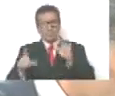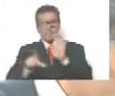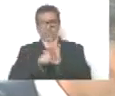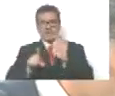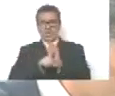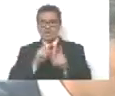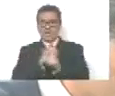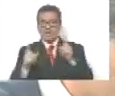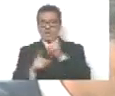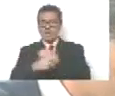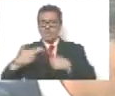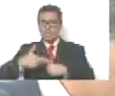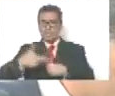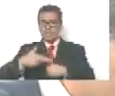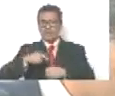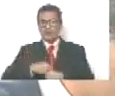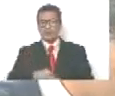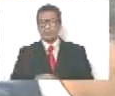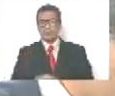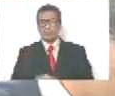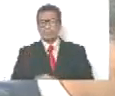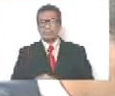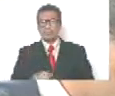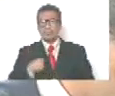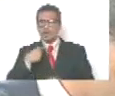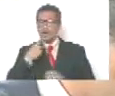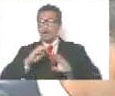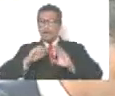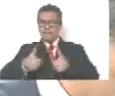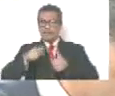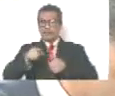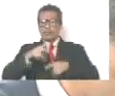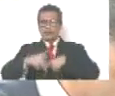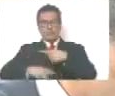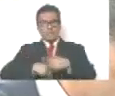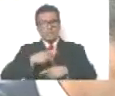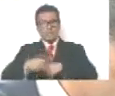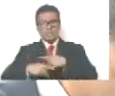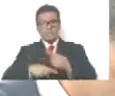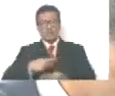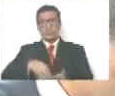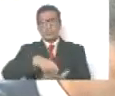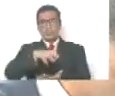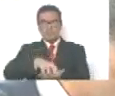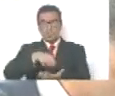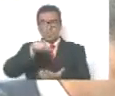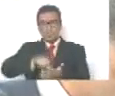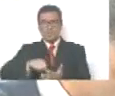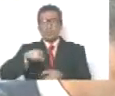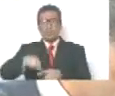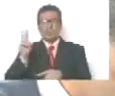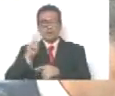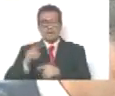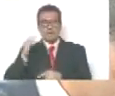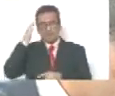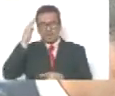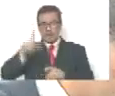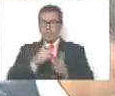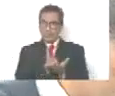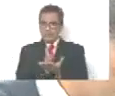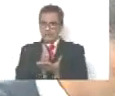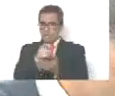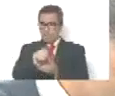petrolera, que dio inicio al proceso de nacionalización del petróleo venezolano, basándose en esa línea doctrinaria